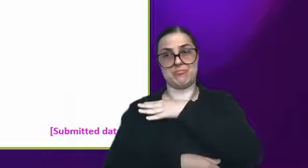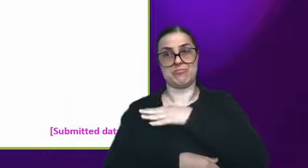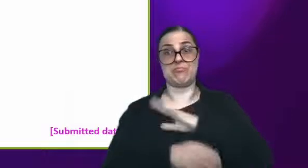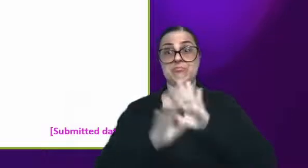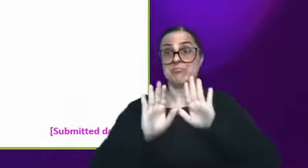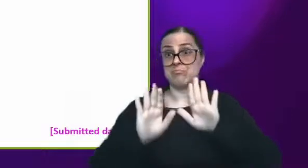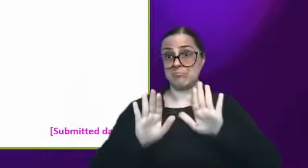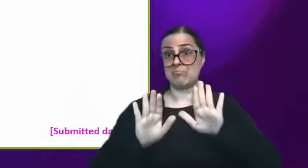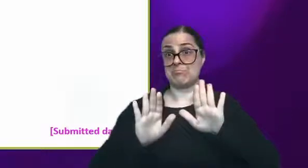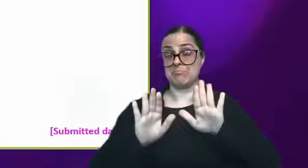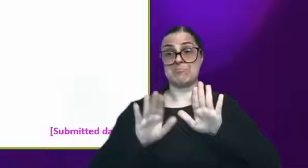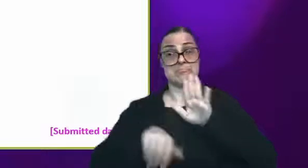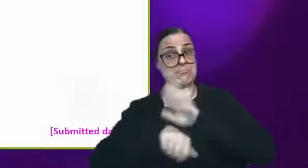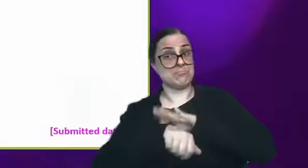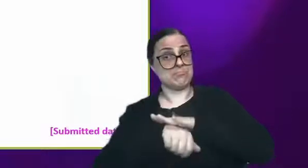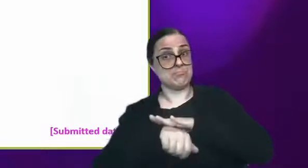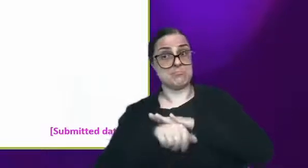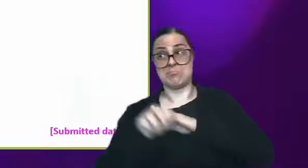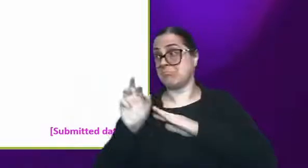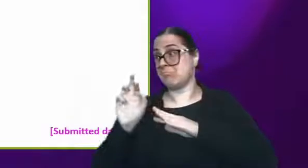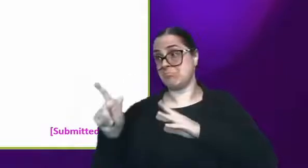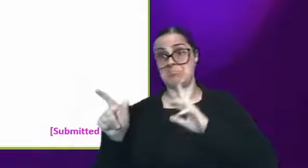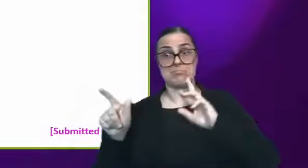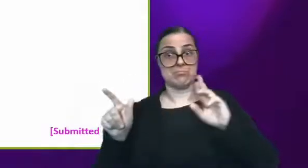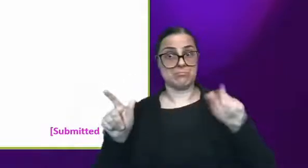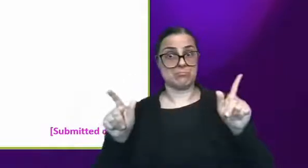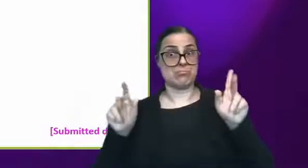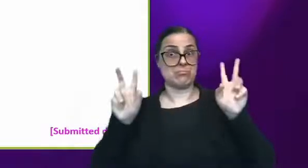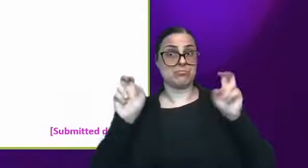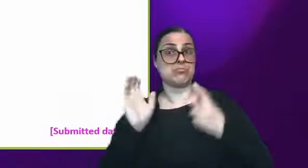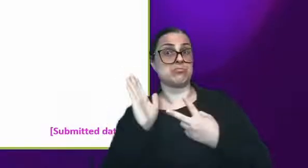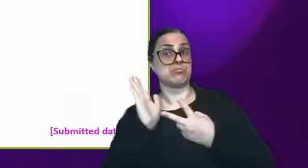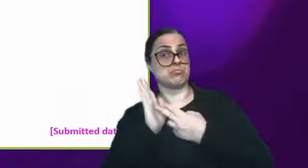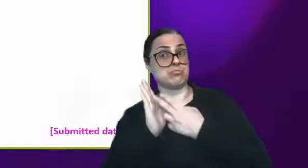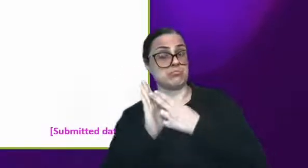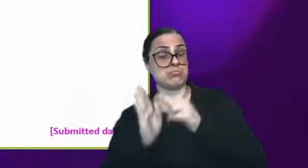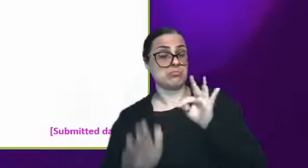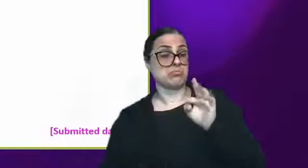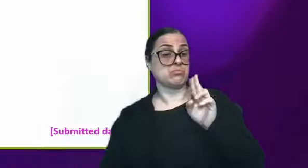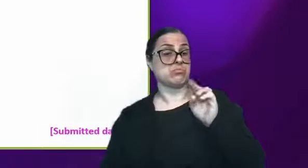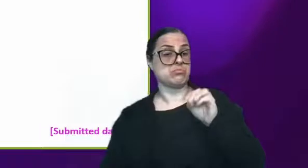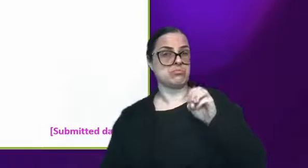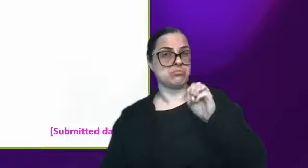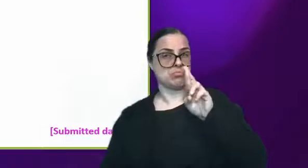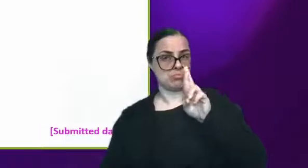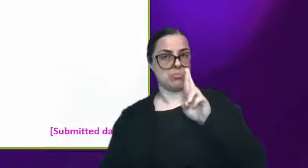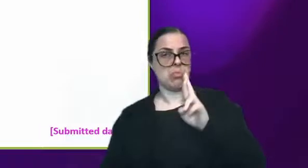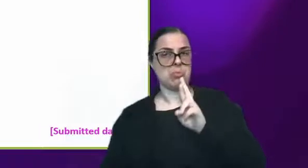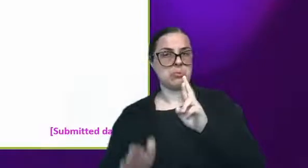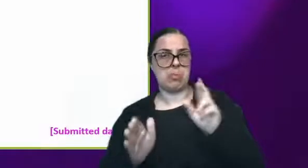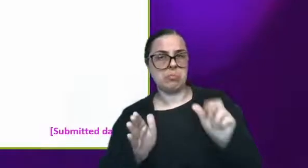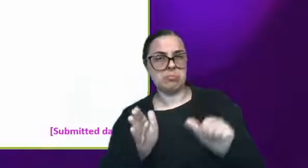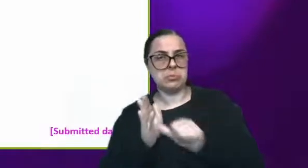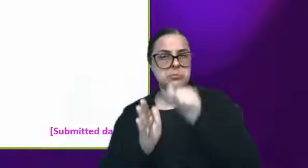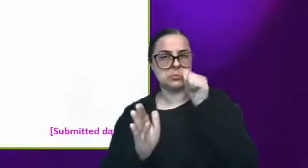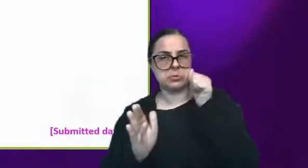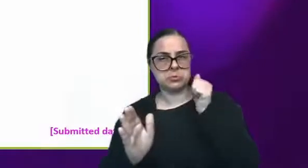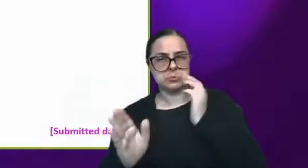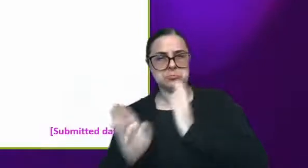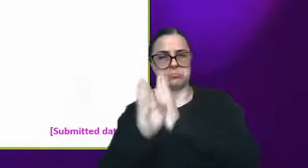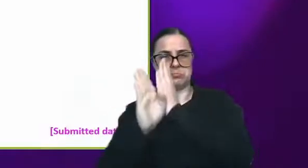del tumor primitivo y la cirugía del trasplante o de la resección, obviamente porque los pacientes trasplantados nosotros